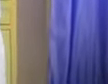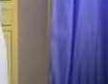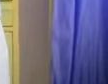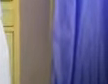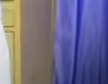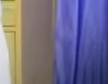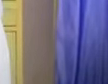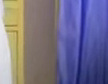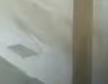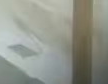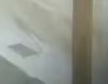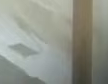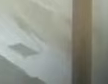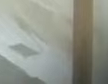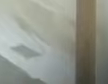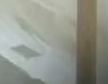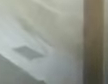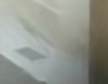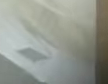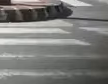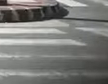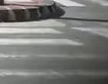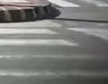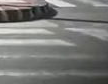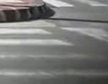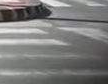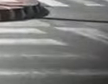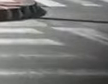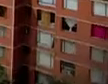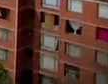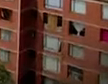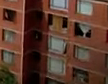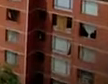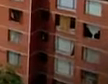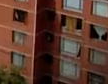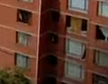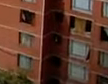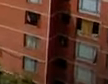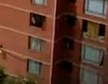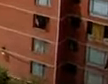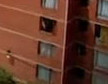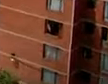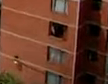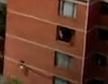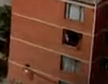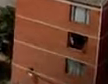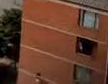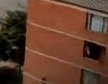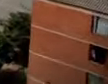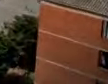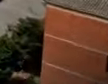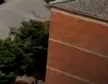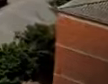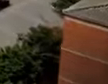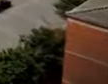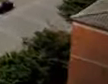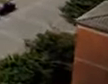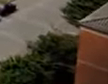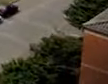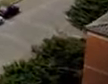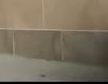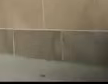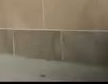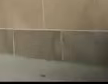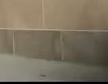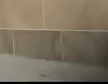patologías de alto costo a través de la red de servicios prestantes en Casanare y oferta de red fuera de Casanare, especialmente en